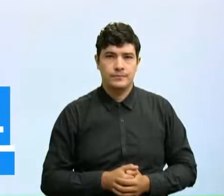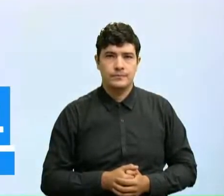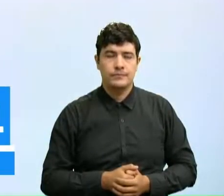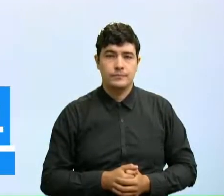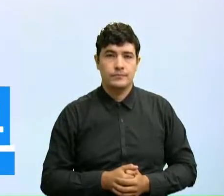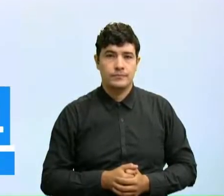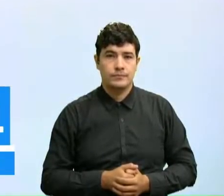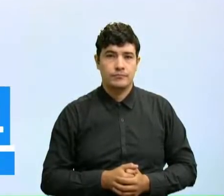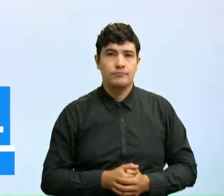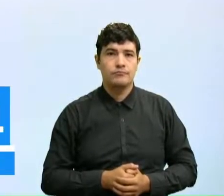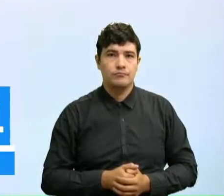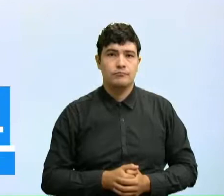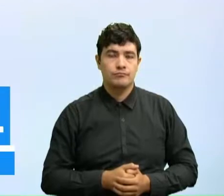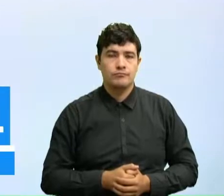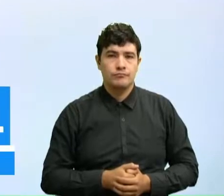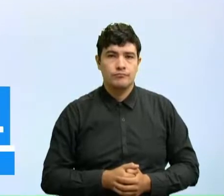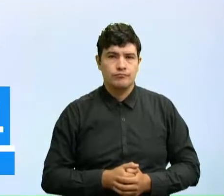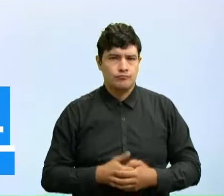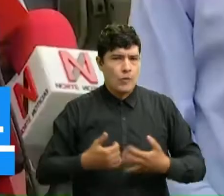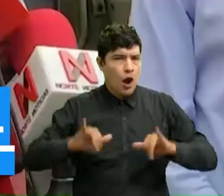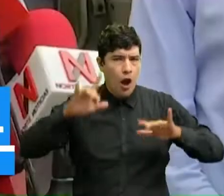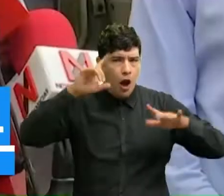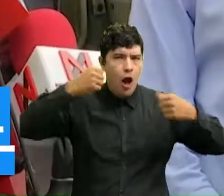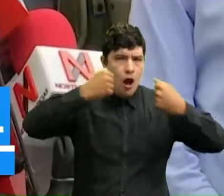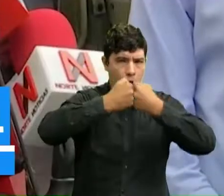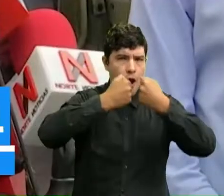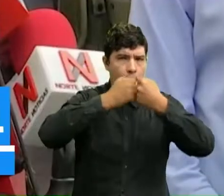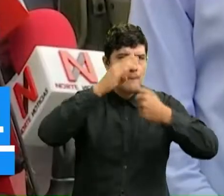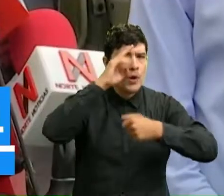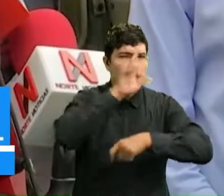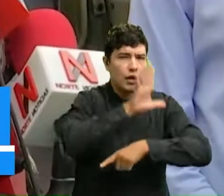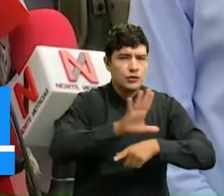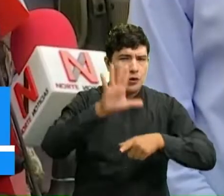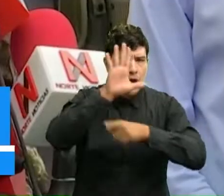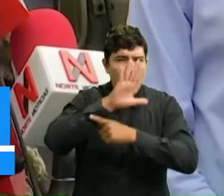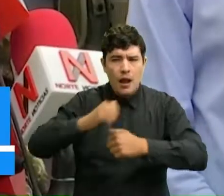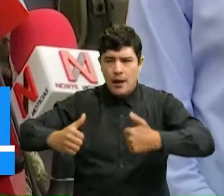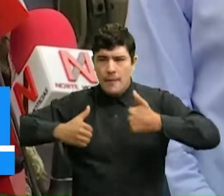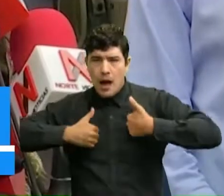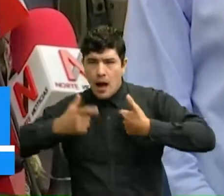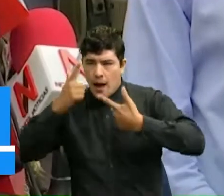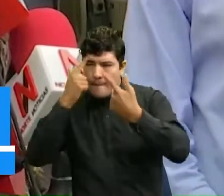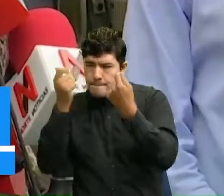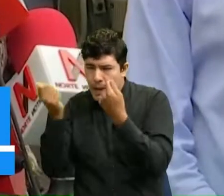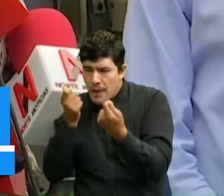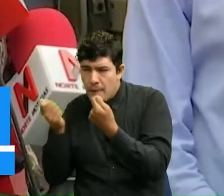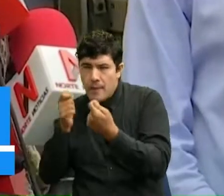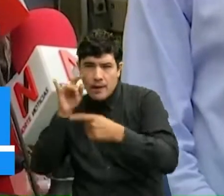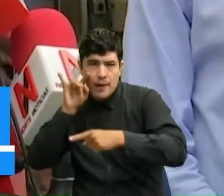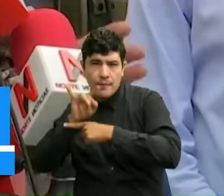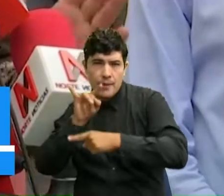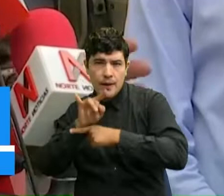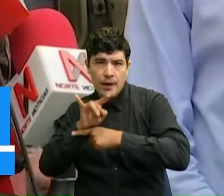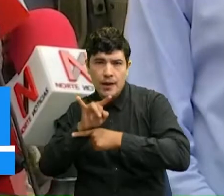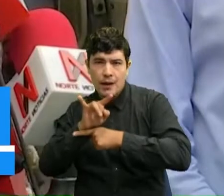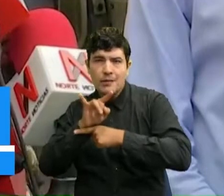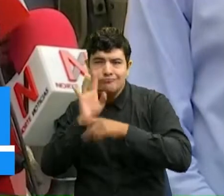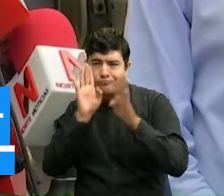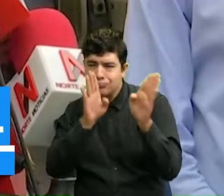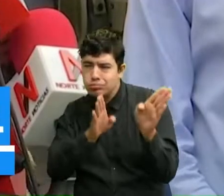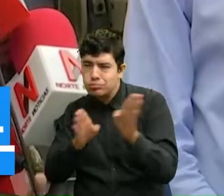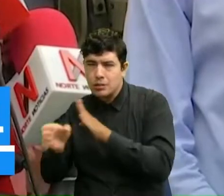muy bien articulada con la Policía Nacional, la Fiscalía General de la Nación. Nuestra campaña militar y policial Esparta